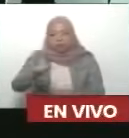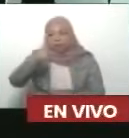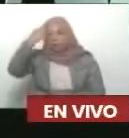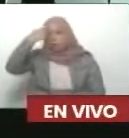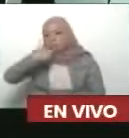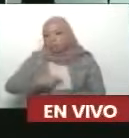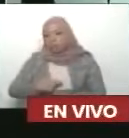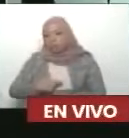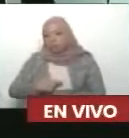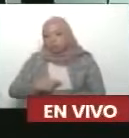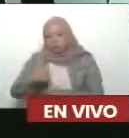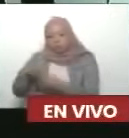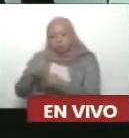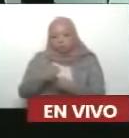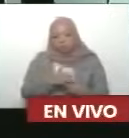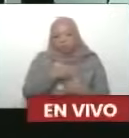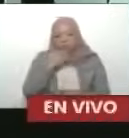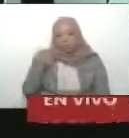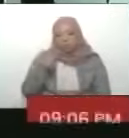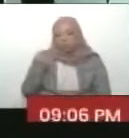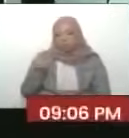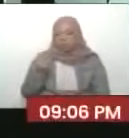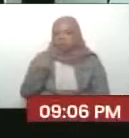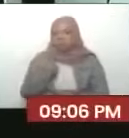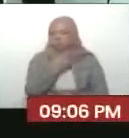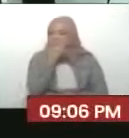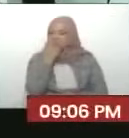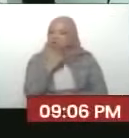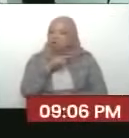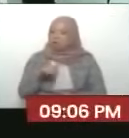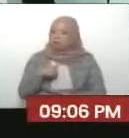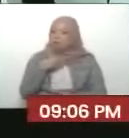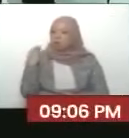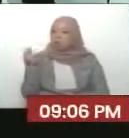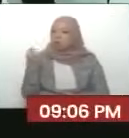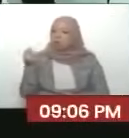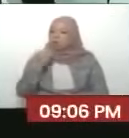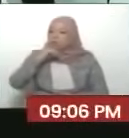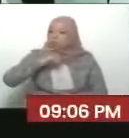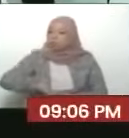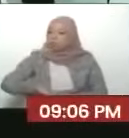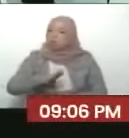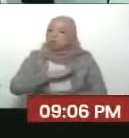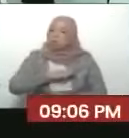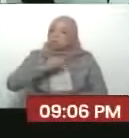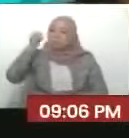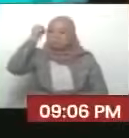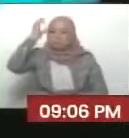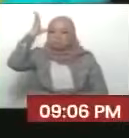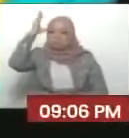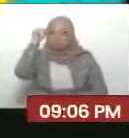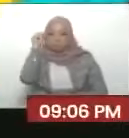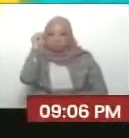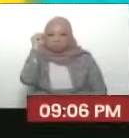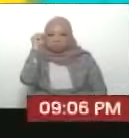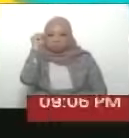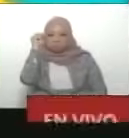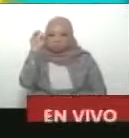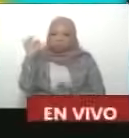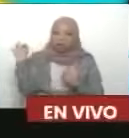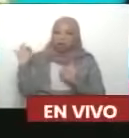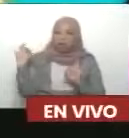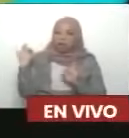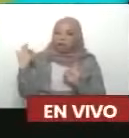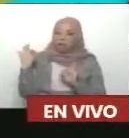que nos discriminan como juventud. Piensan que como somos juventud y no vivimos la historia de nuestro país, no sabemos de lo que